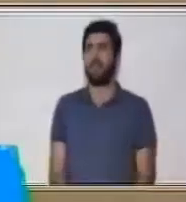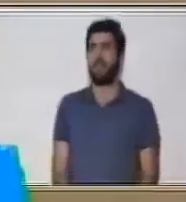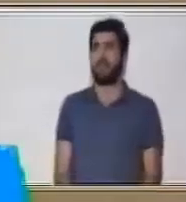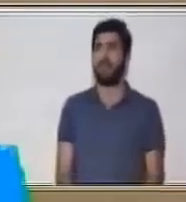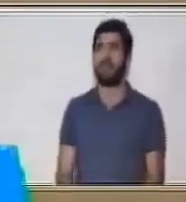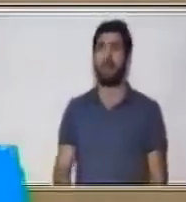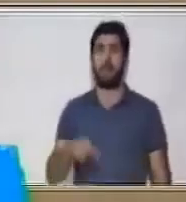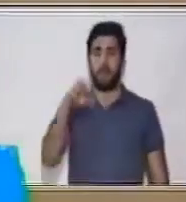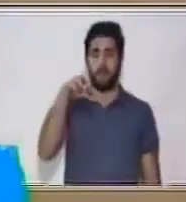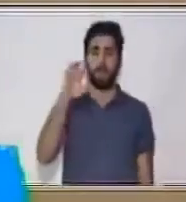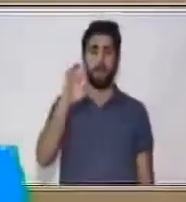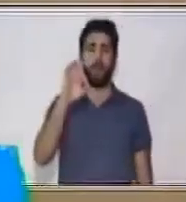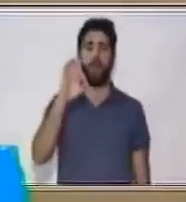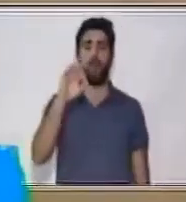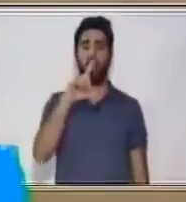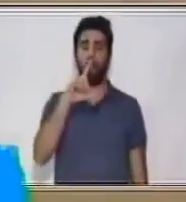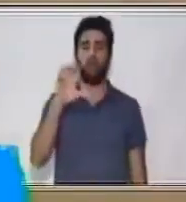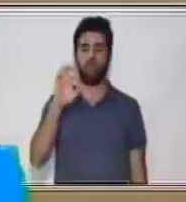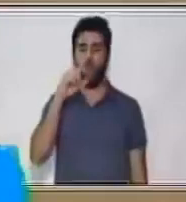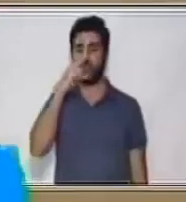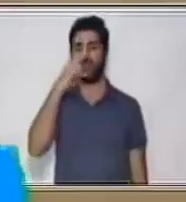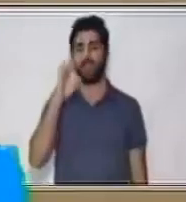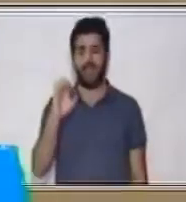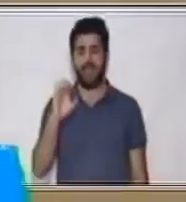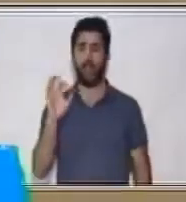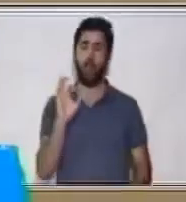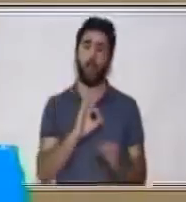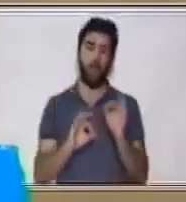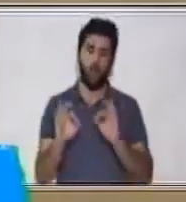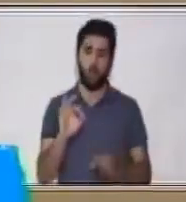pollote y en diminutivo sería un